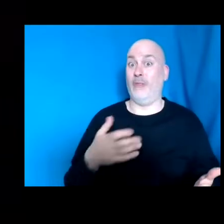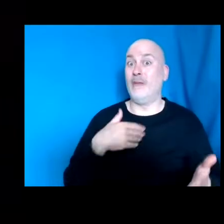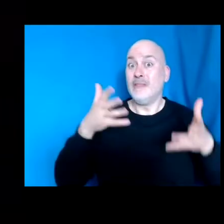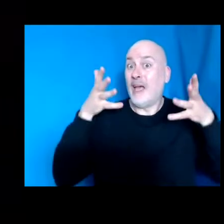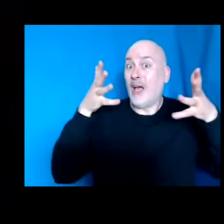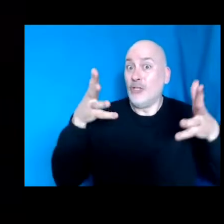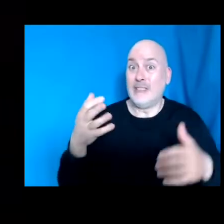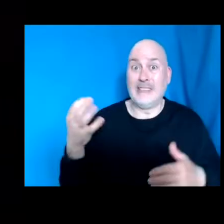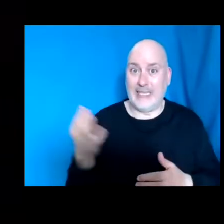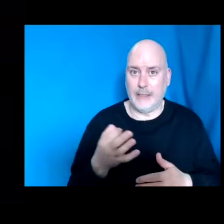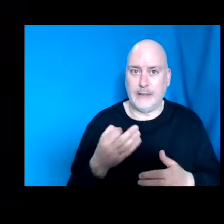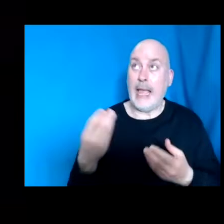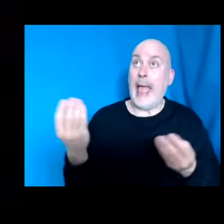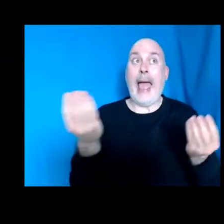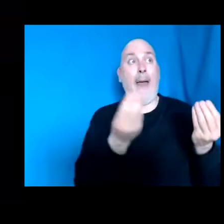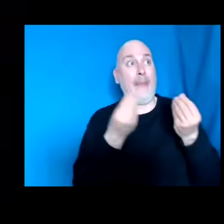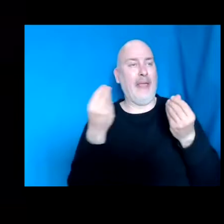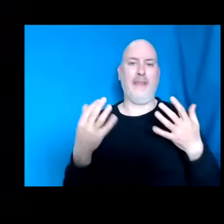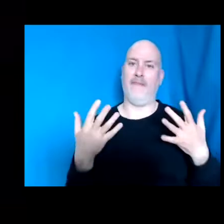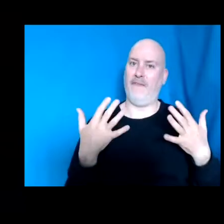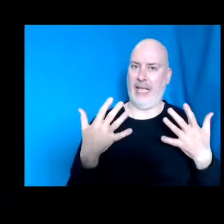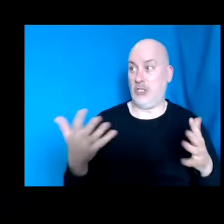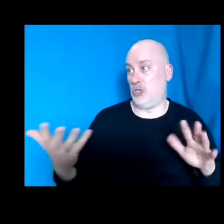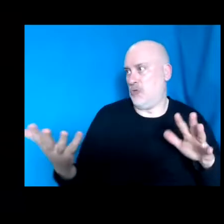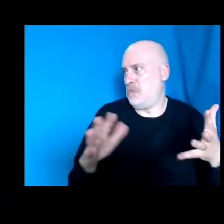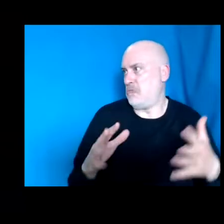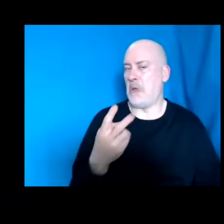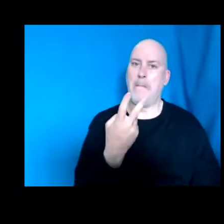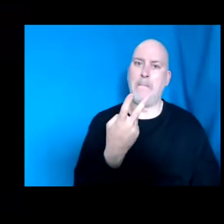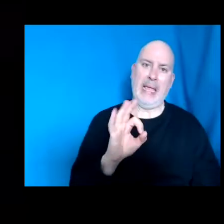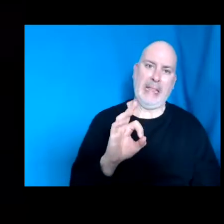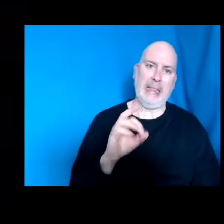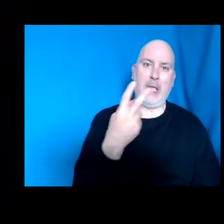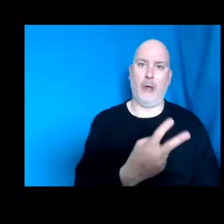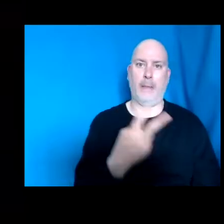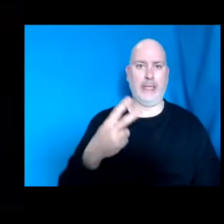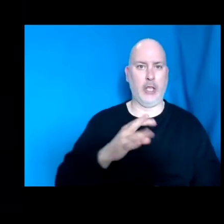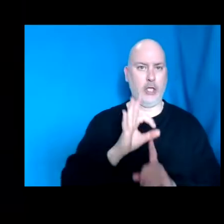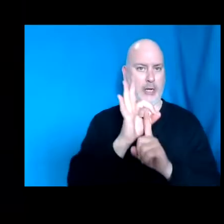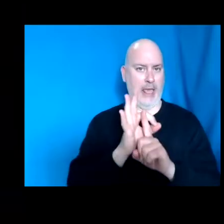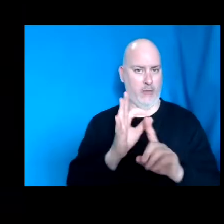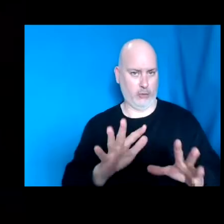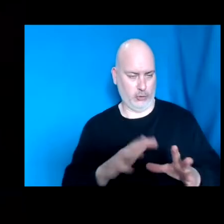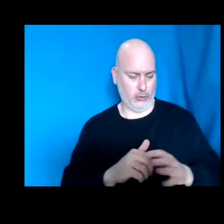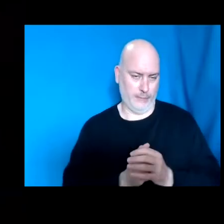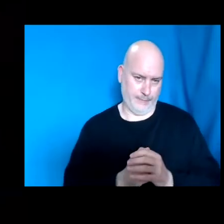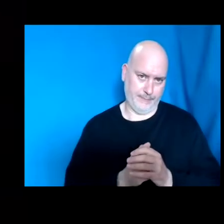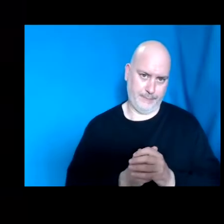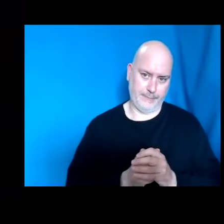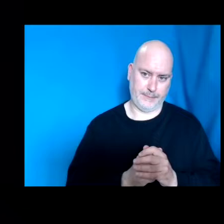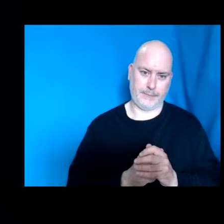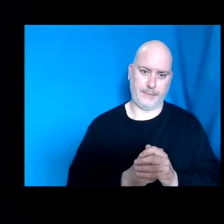es un ambiente fresco alrededor de unos 20, unos 22 grados.